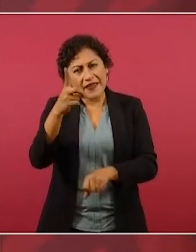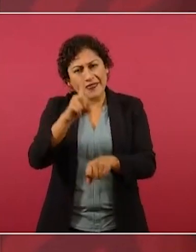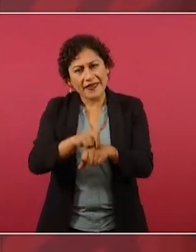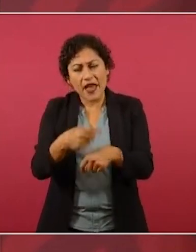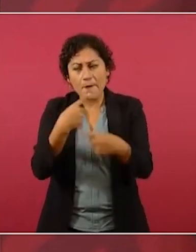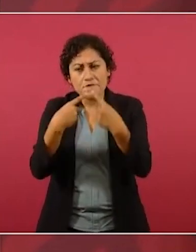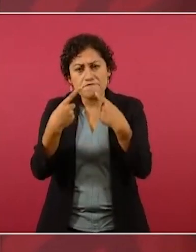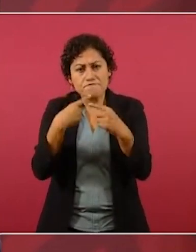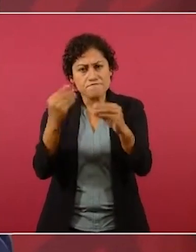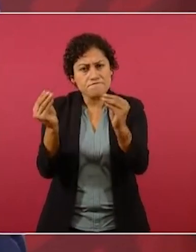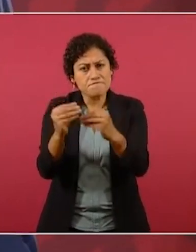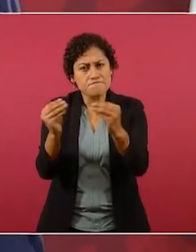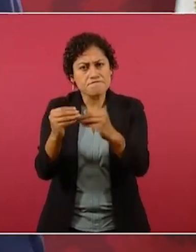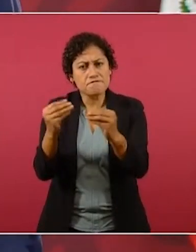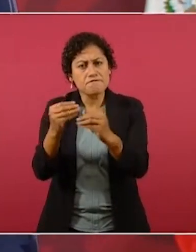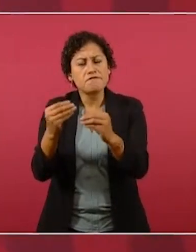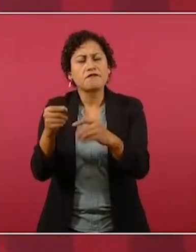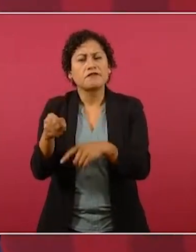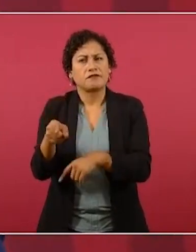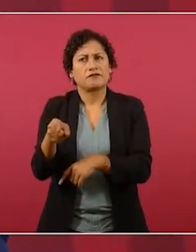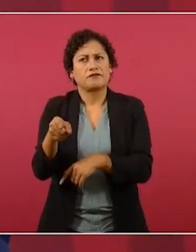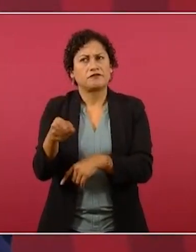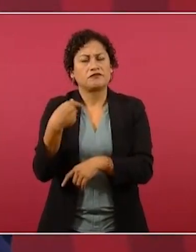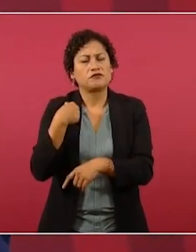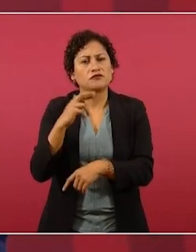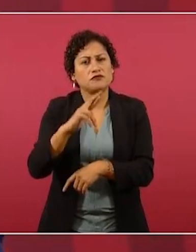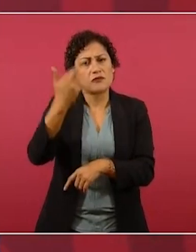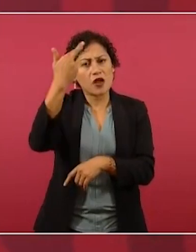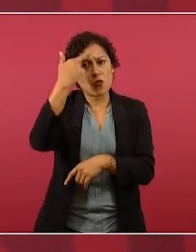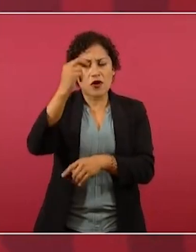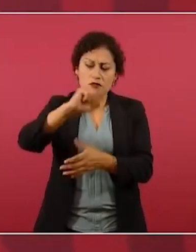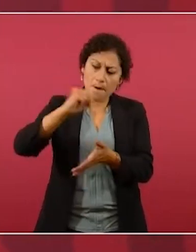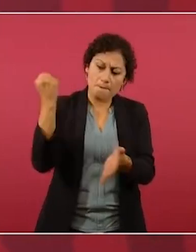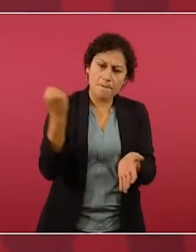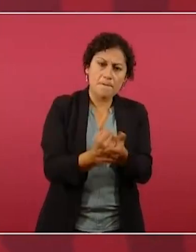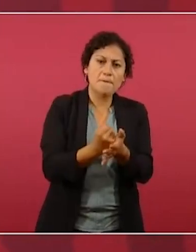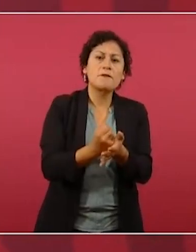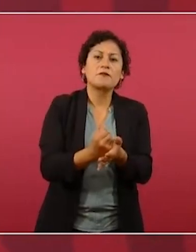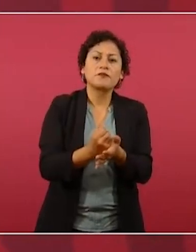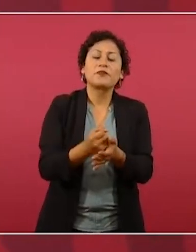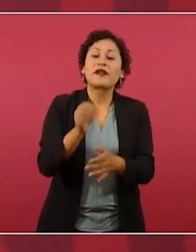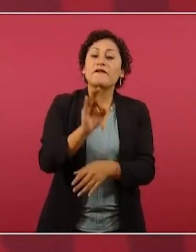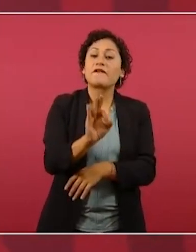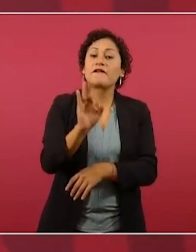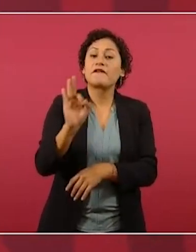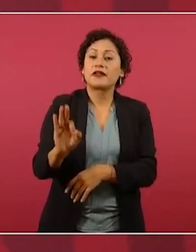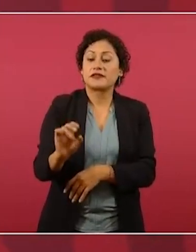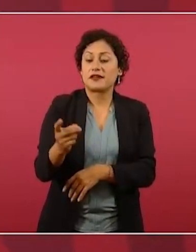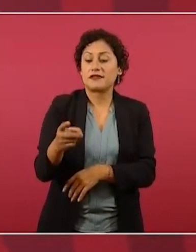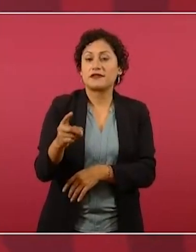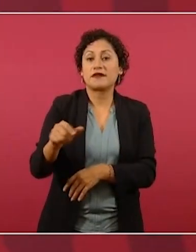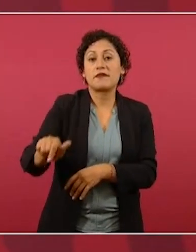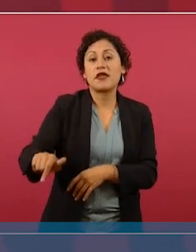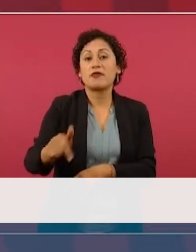aprobaron un día de la Virgen de Guadalupe, 12 de diciembre,